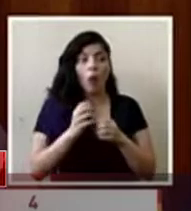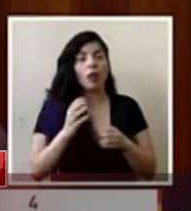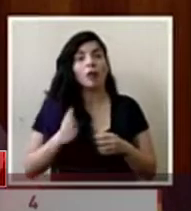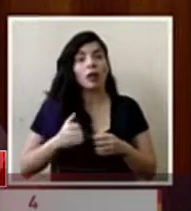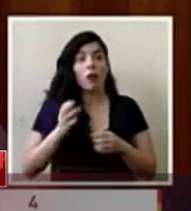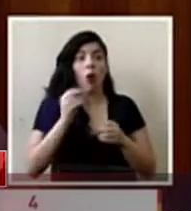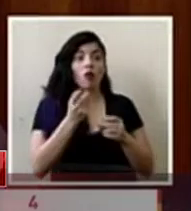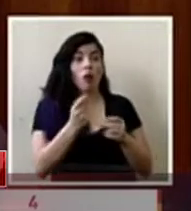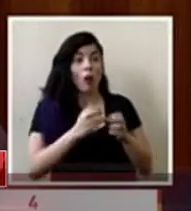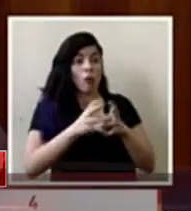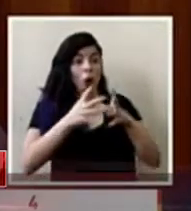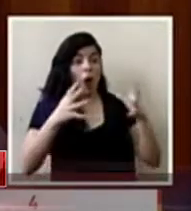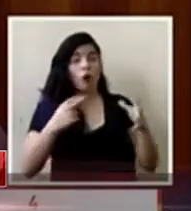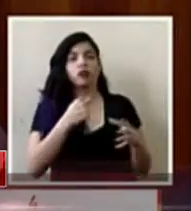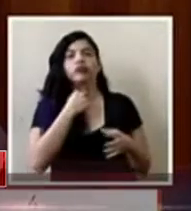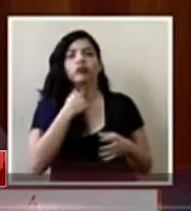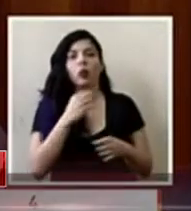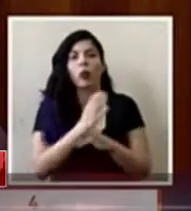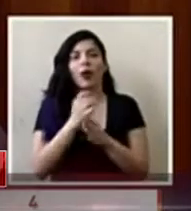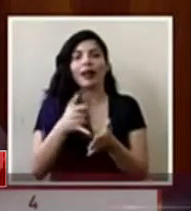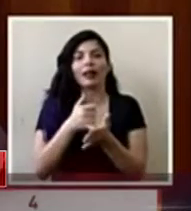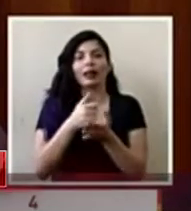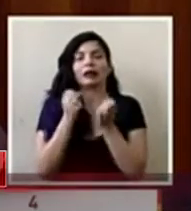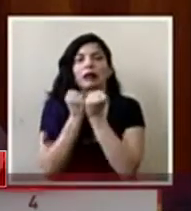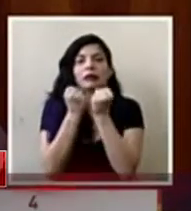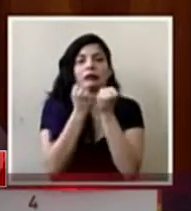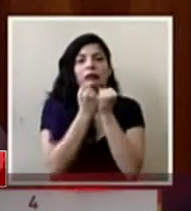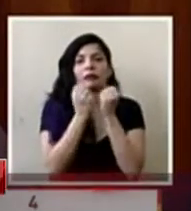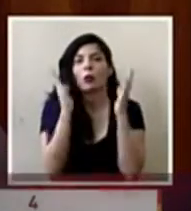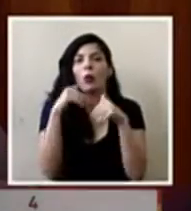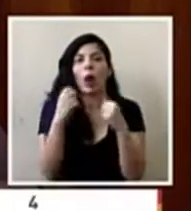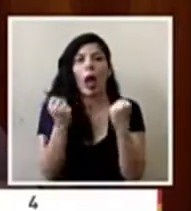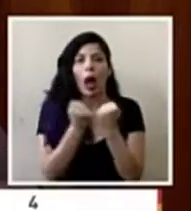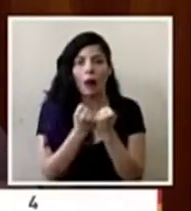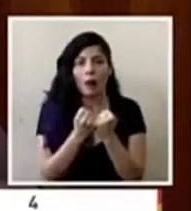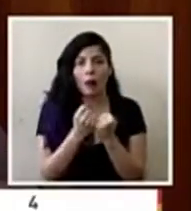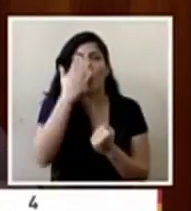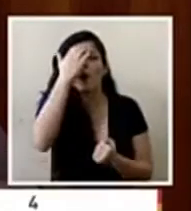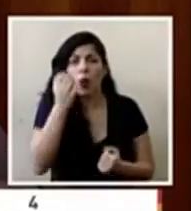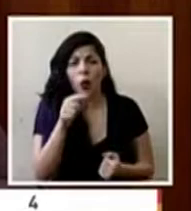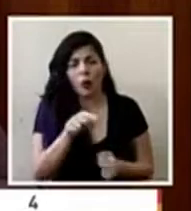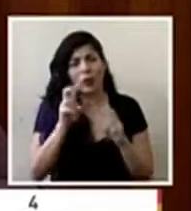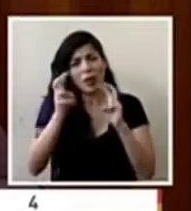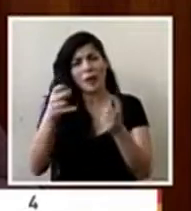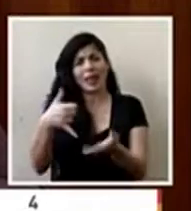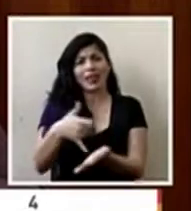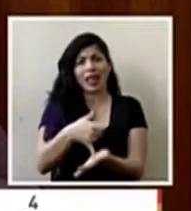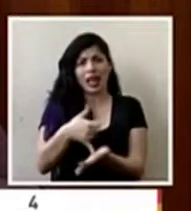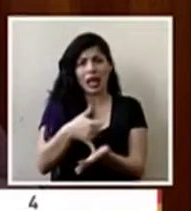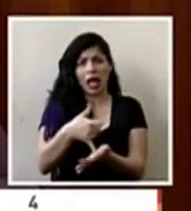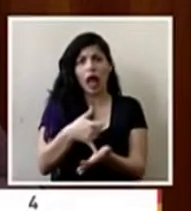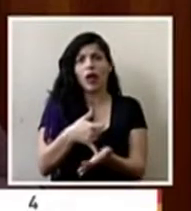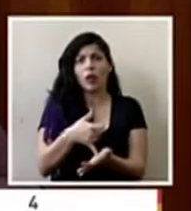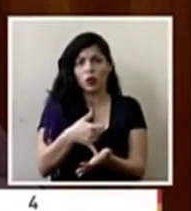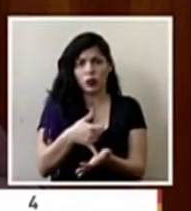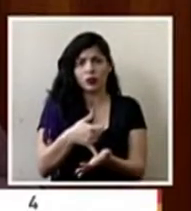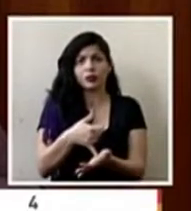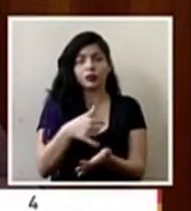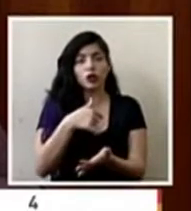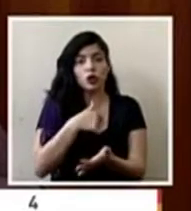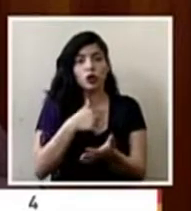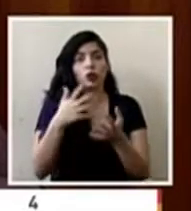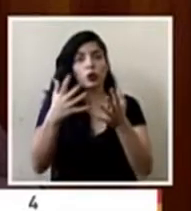de salud, especialmente en unidad de cuidados intensivos. Indico porque es un asunto muy delicado, es un asunto que yo